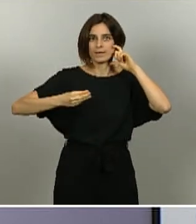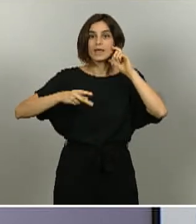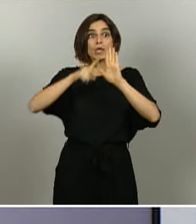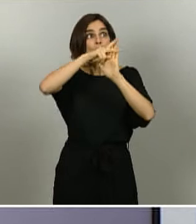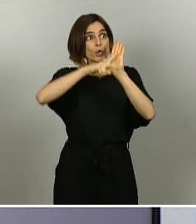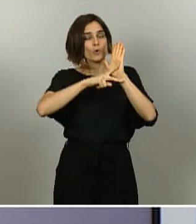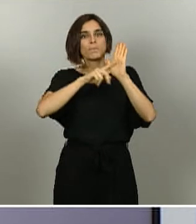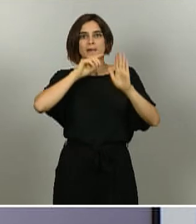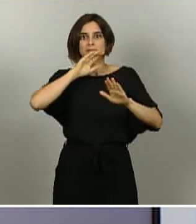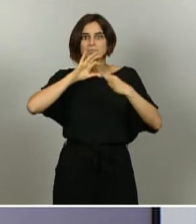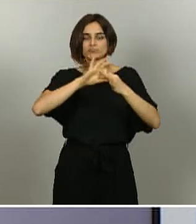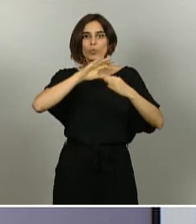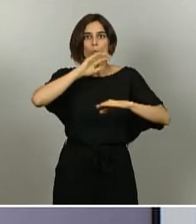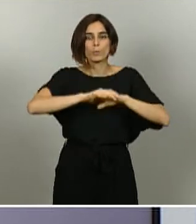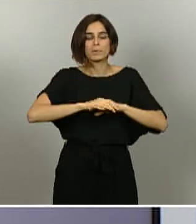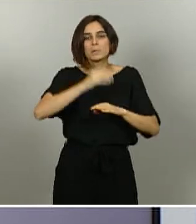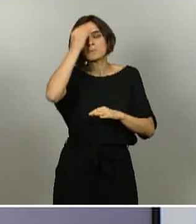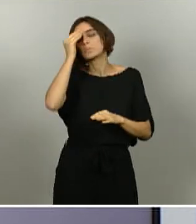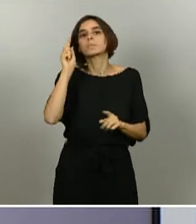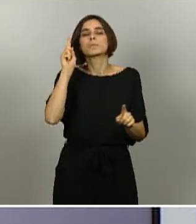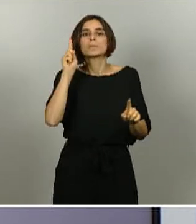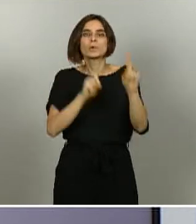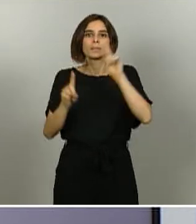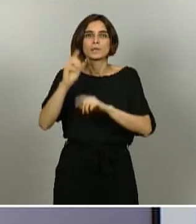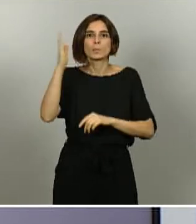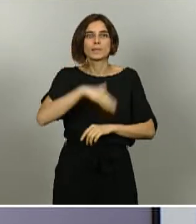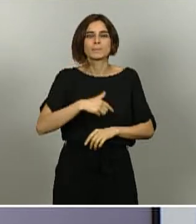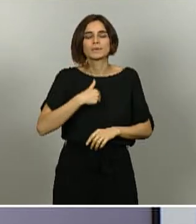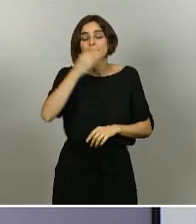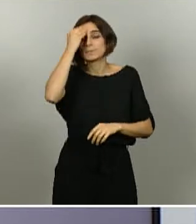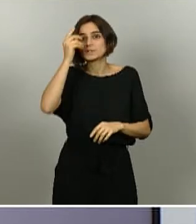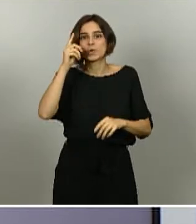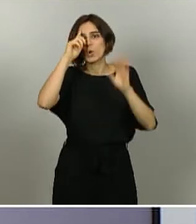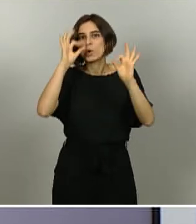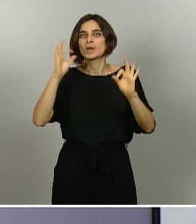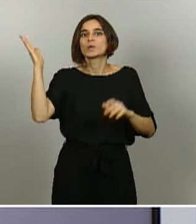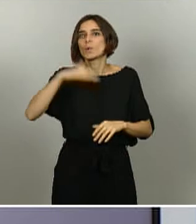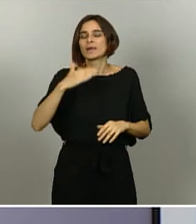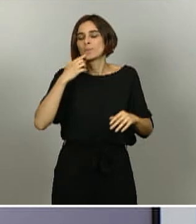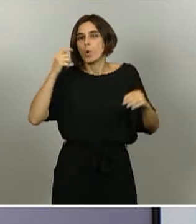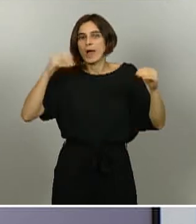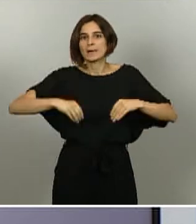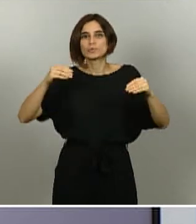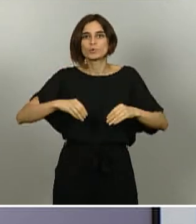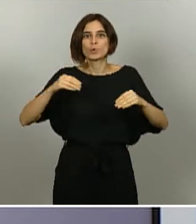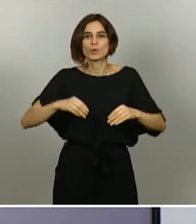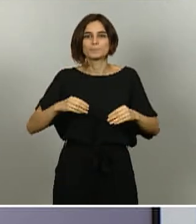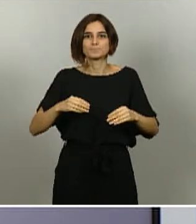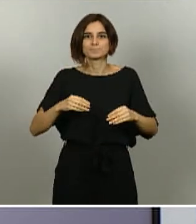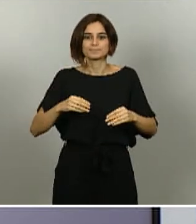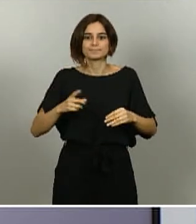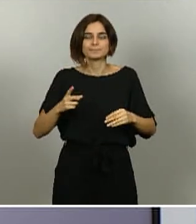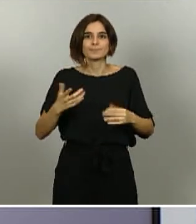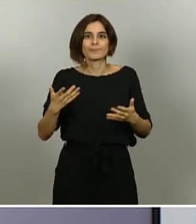mayor problema. Lo que no me parecería lógico es que se estén proponiendo el uso obligatorio de mascarillas en una serie de escenarios